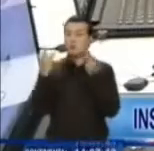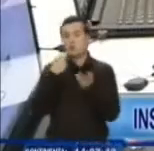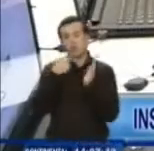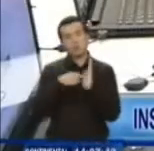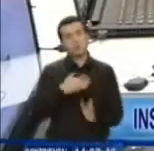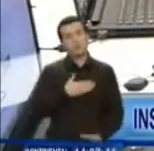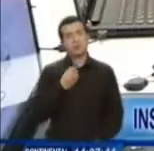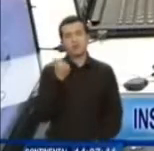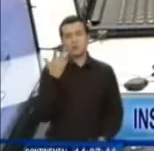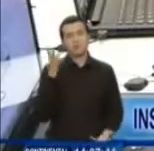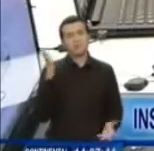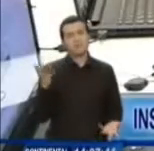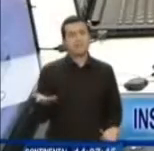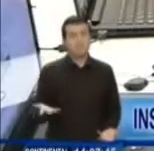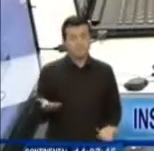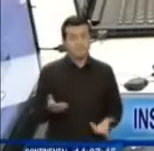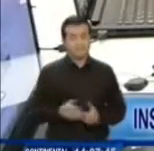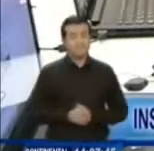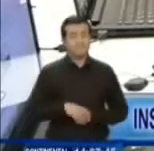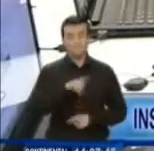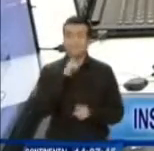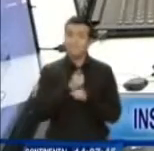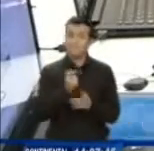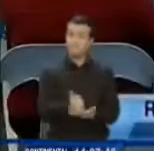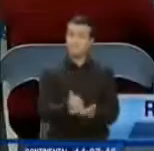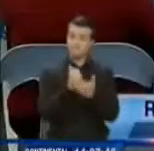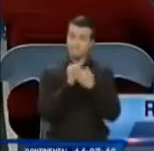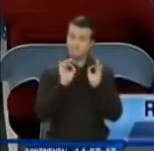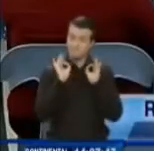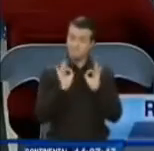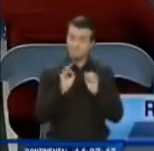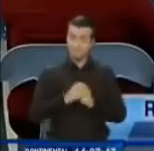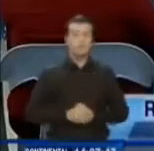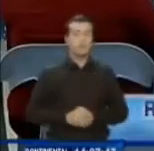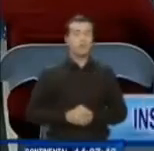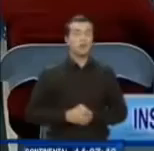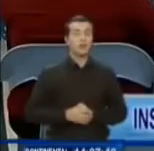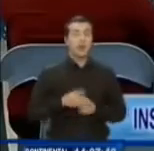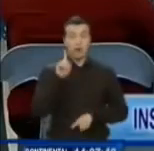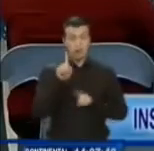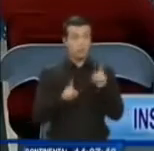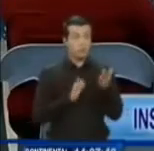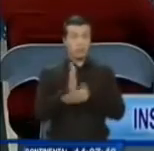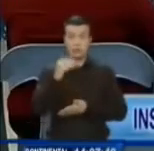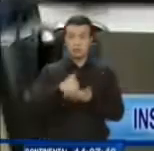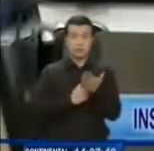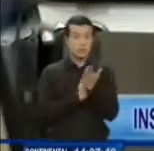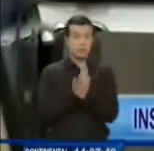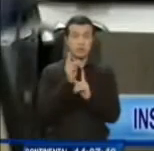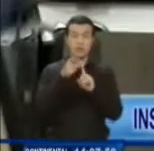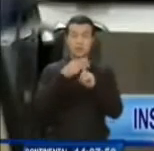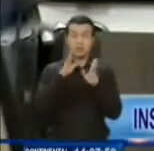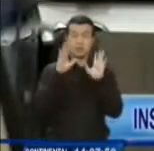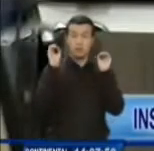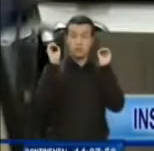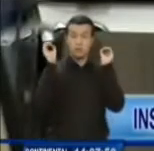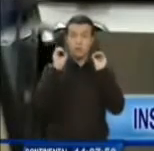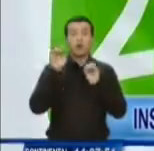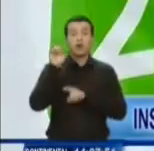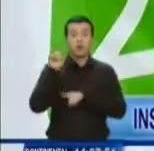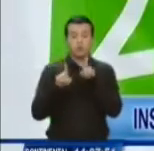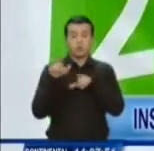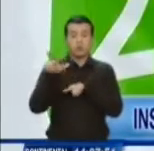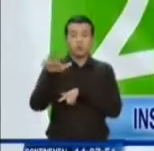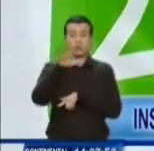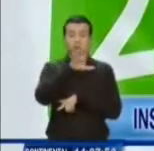tiene dinero, o sea, es algo beneficioso. Para quienes no tienen fácil acceso a internet, en Guayaquil, Durán y San Borondón